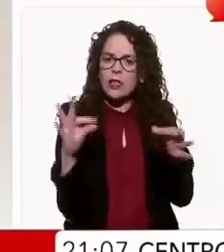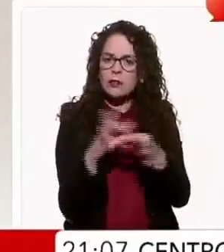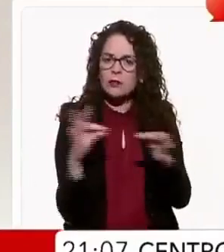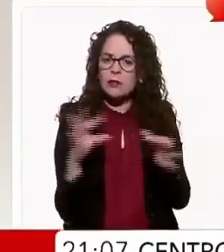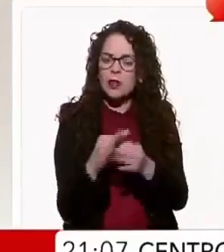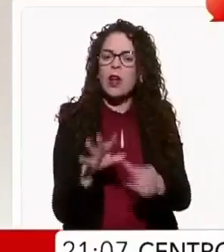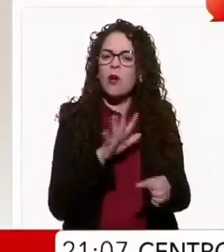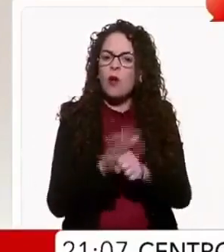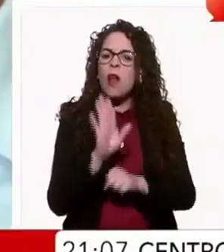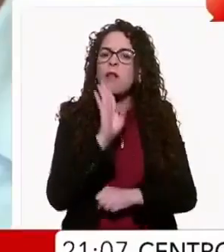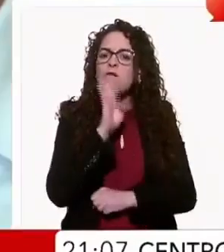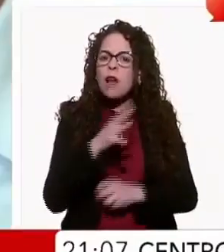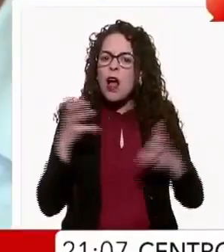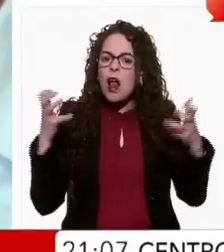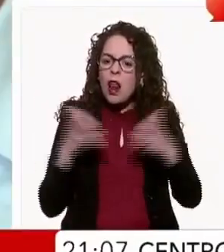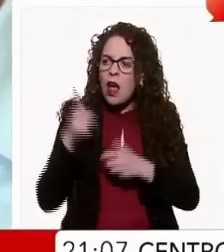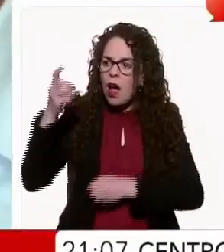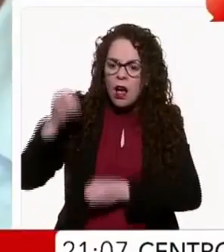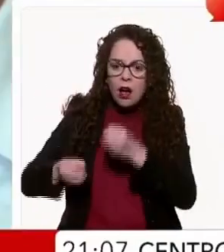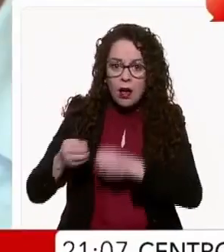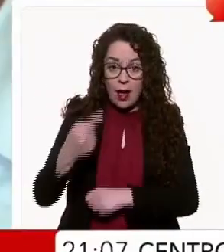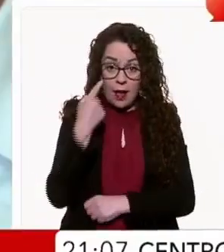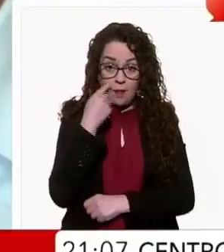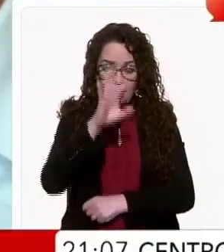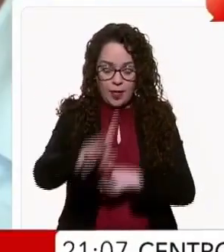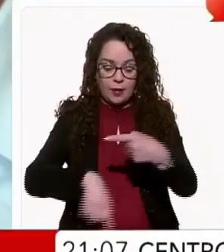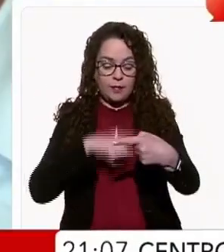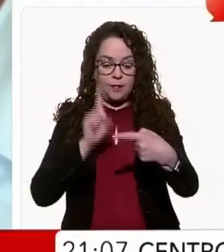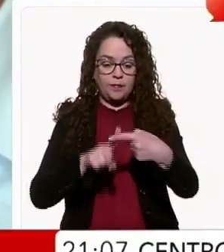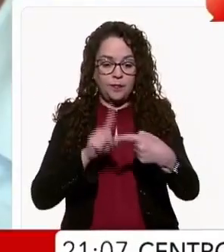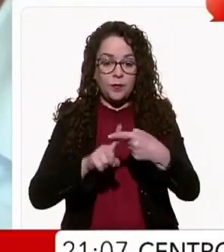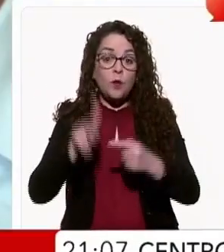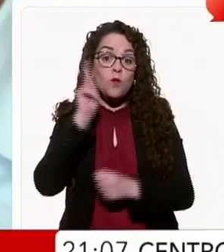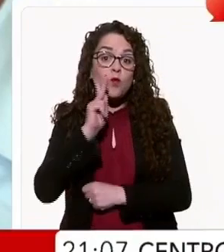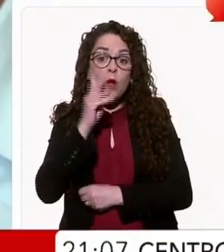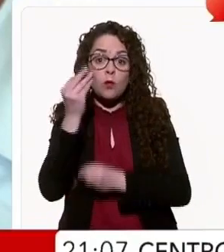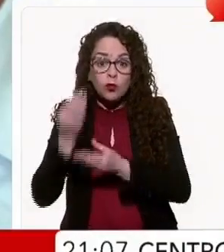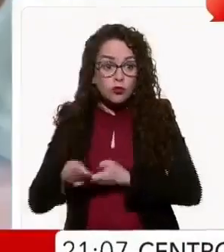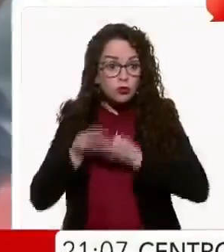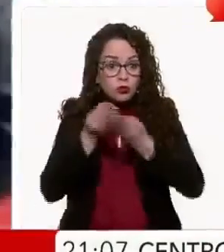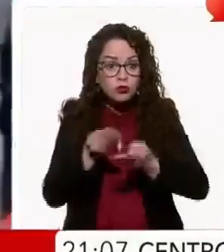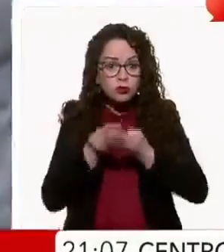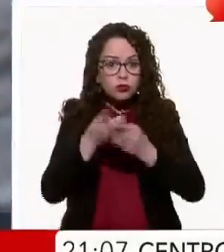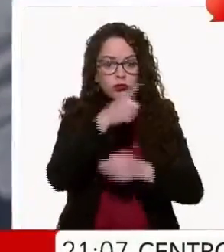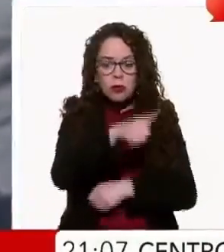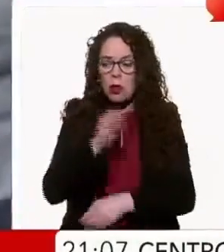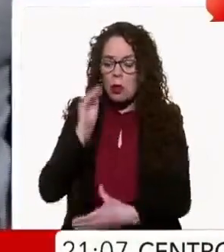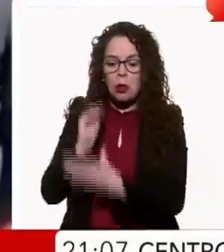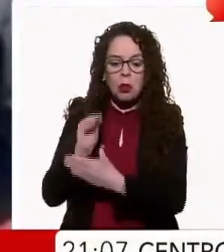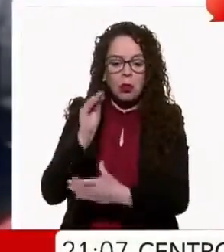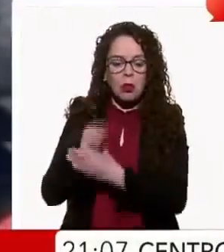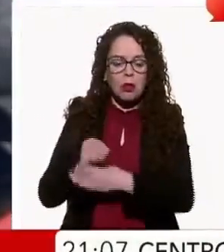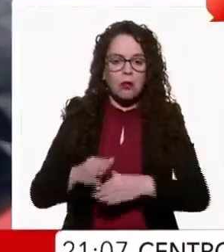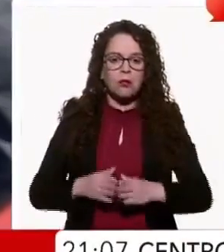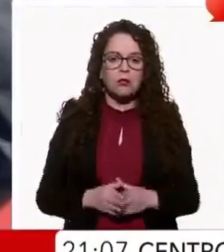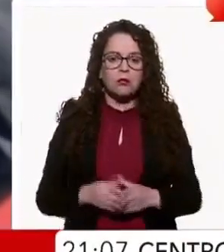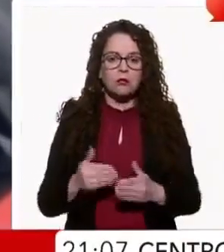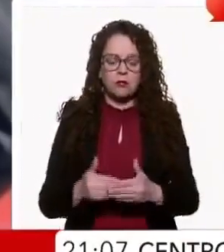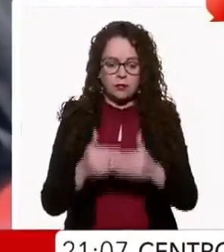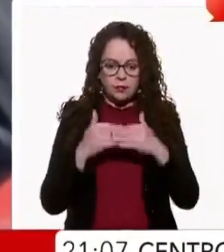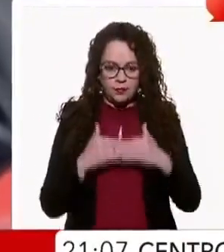caso. 1. No se han tomado en cuenta varias pruebas. Se nos han excluido pruebas